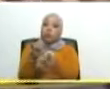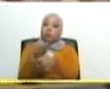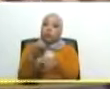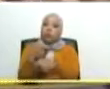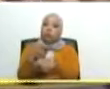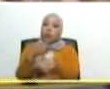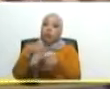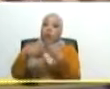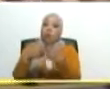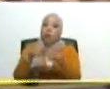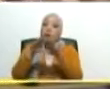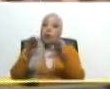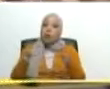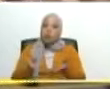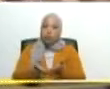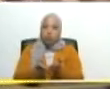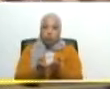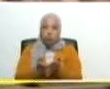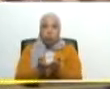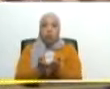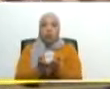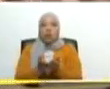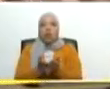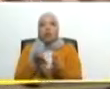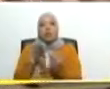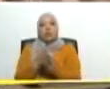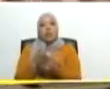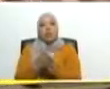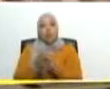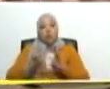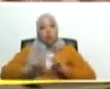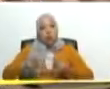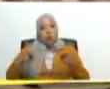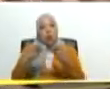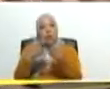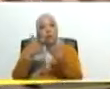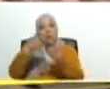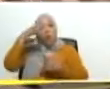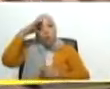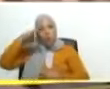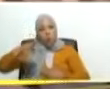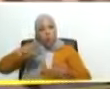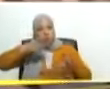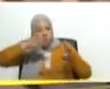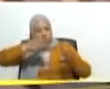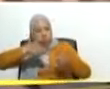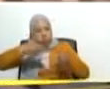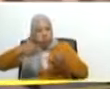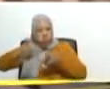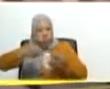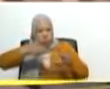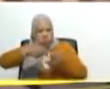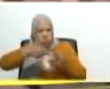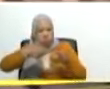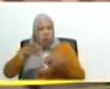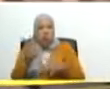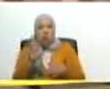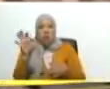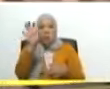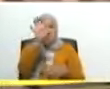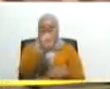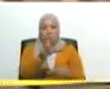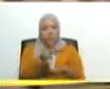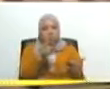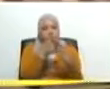En muchos lugares del mundo, eso ha significado el inicio de conflictos militares, de armas. La gente se echa plomo, los países se echan plomo.